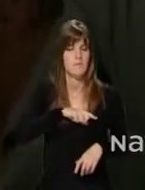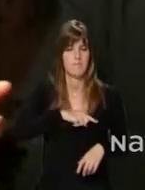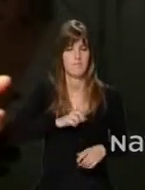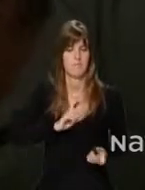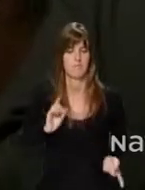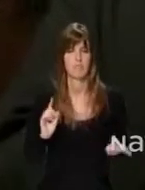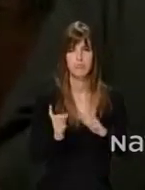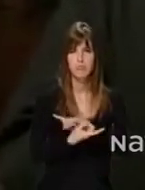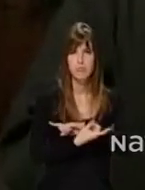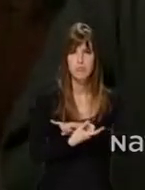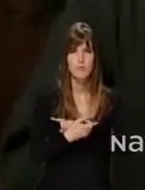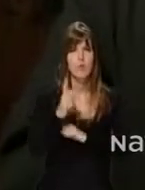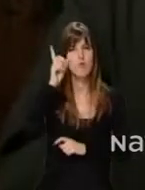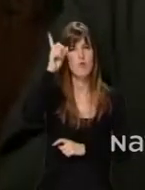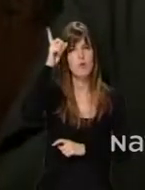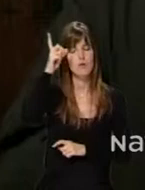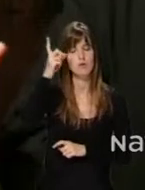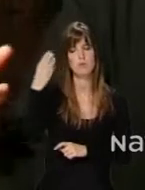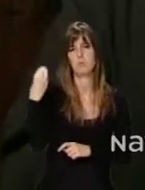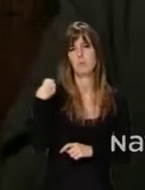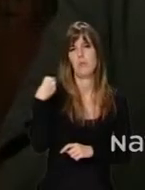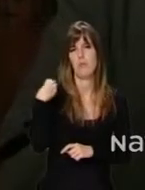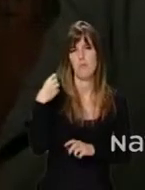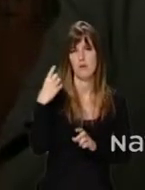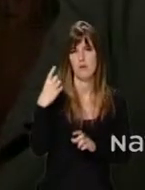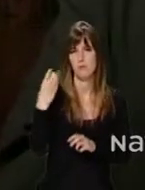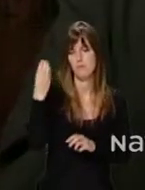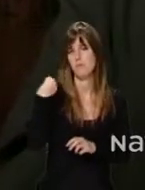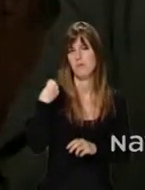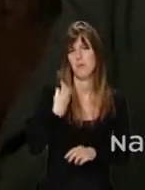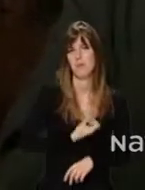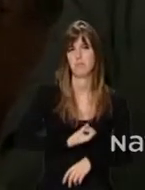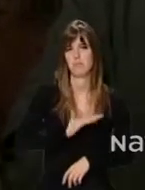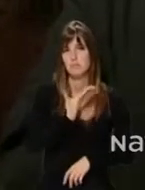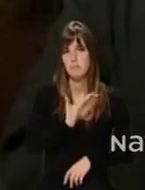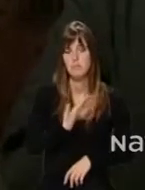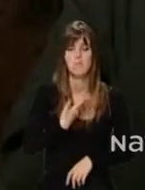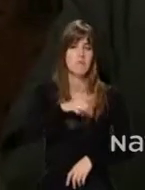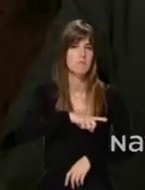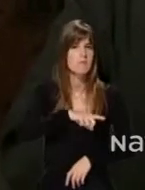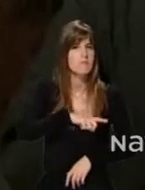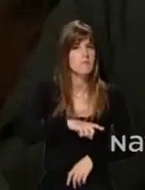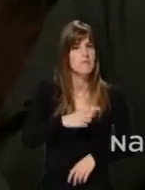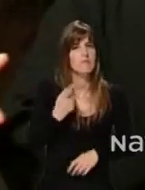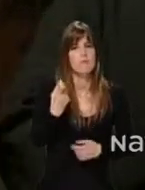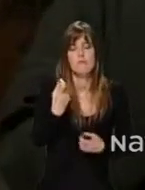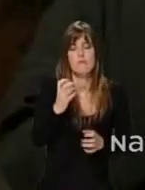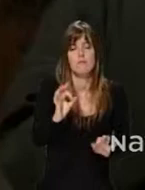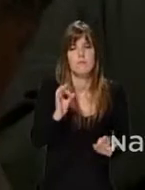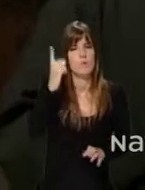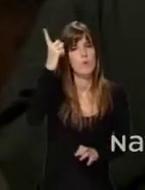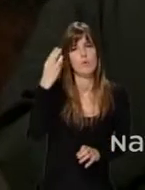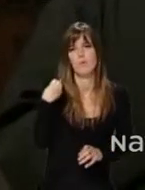una experiencia de conversión y me encontré con Dios y pues sentía como que Dios me llamaba a